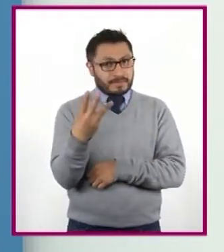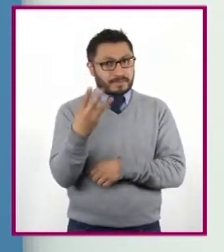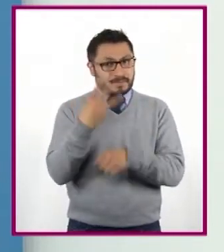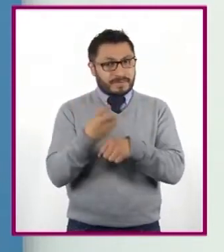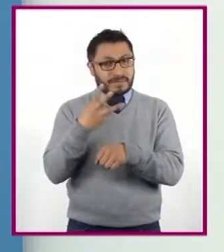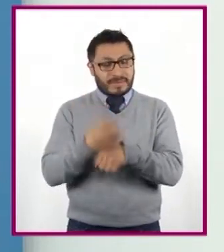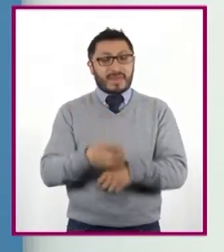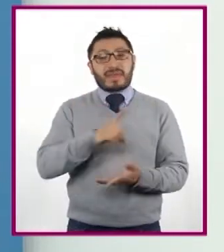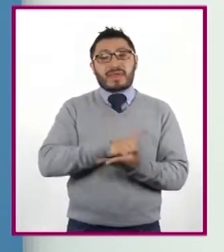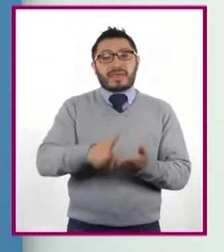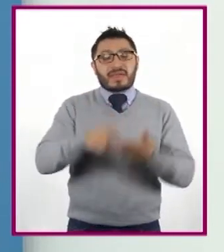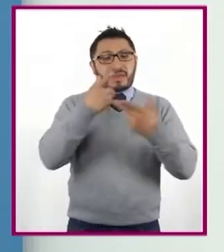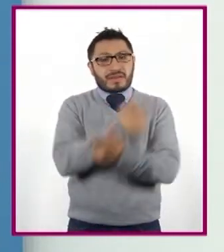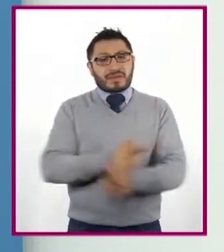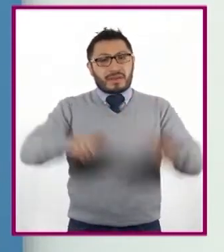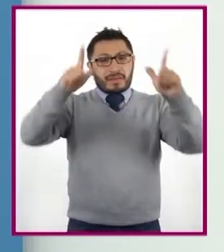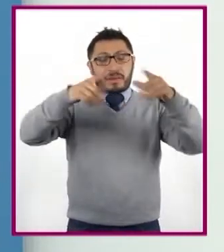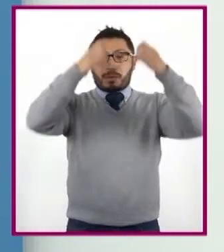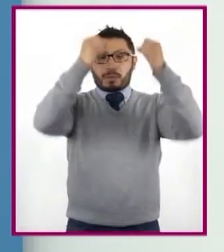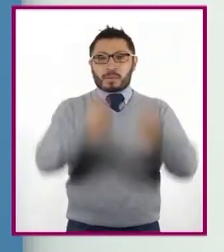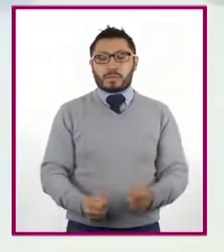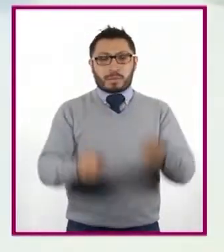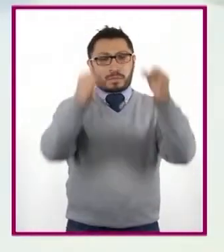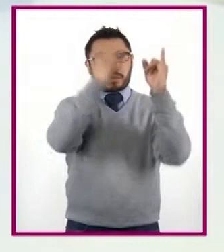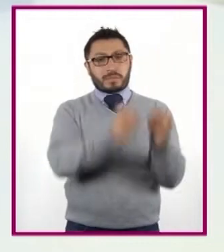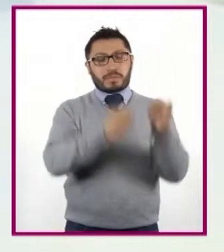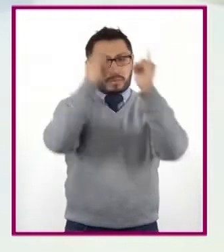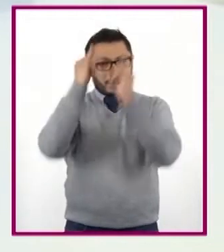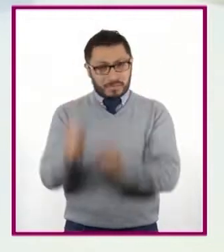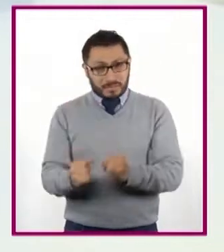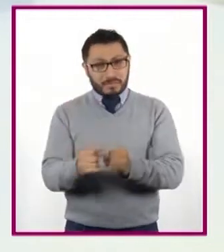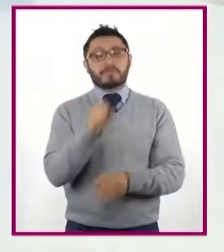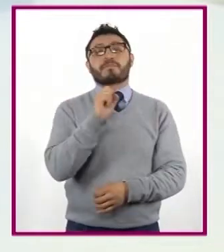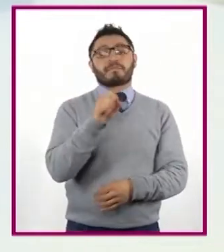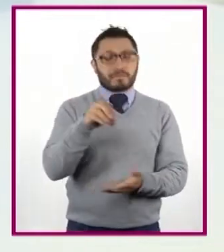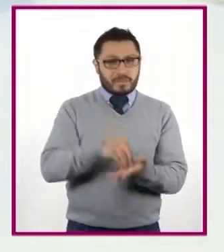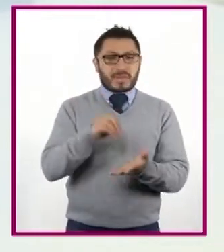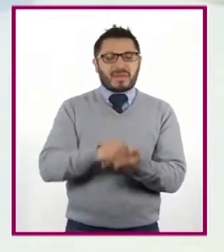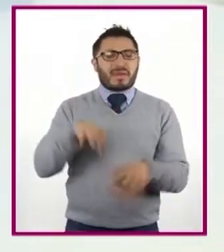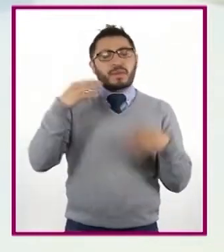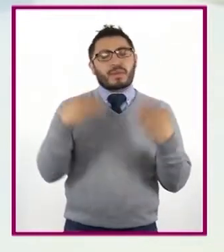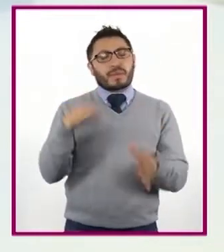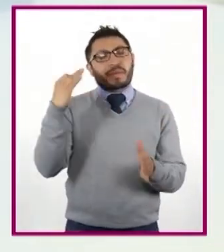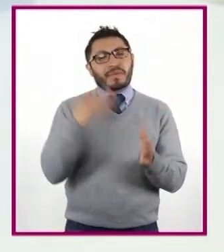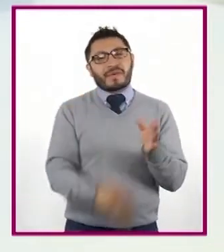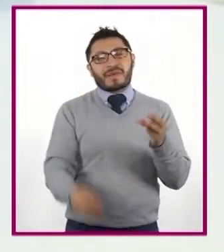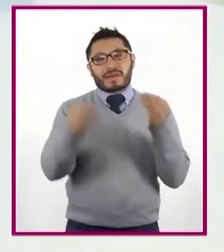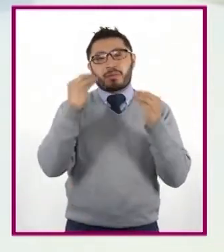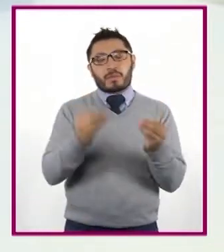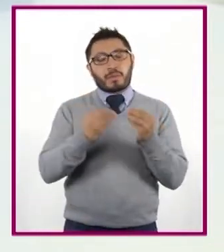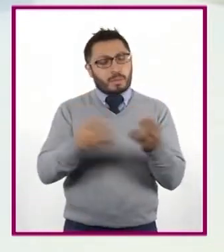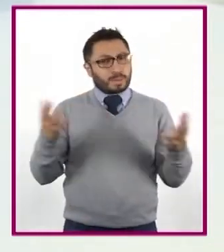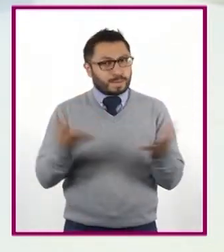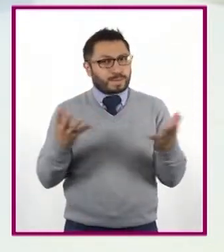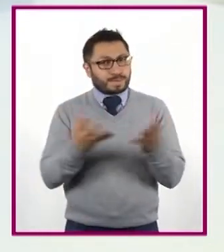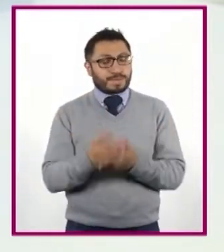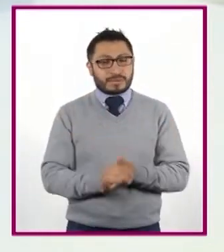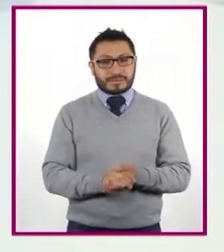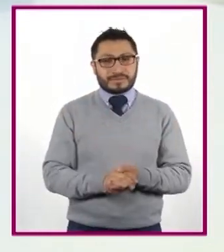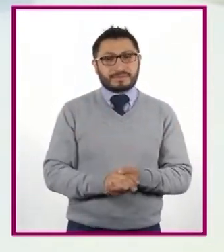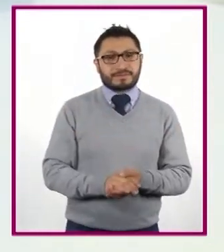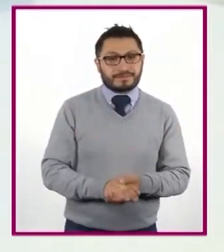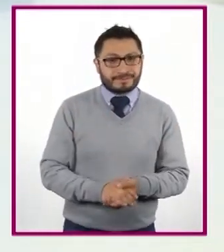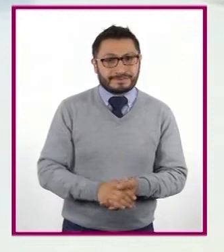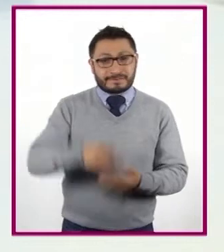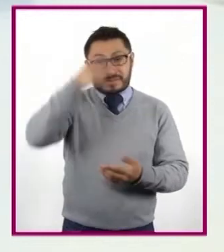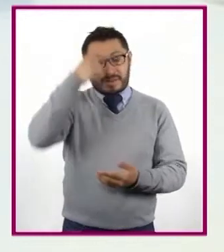la libertad y a la seguridad personal. Aún hay un camino muy largo por recorrer para que